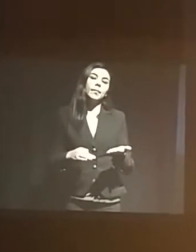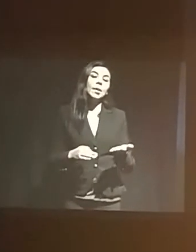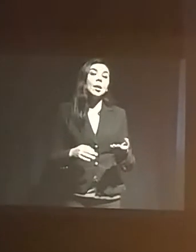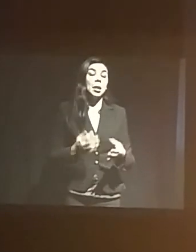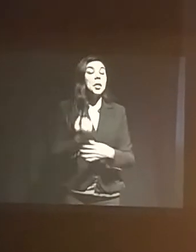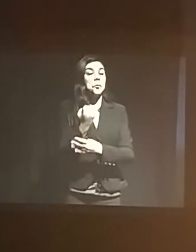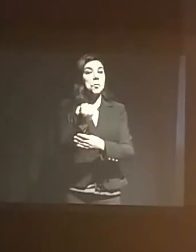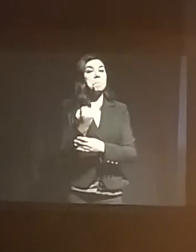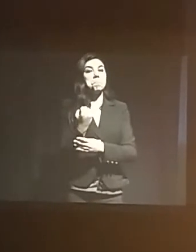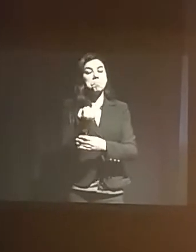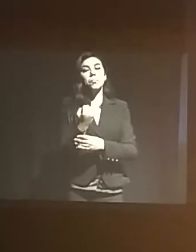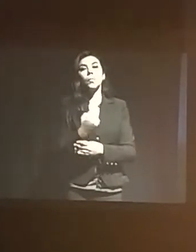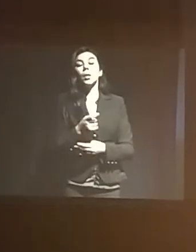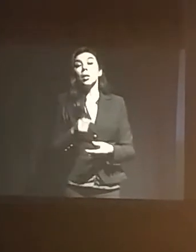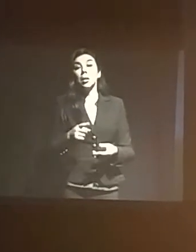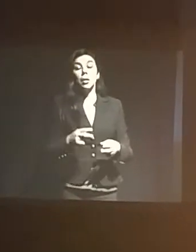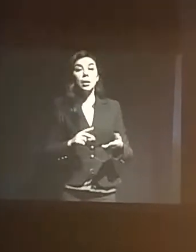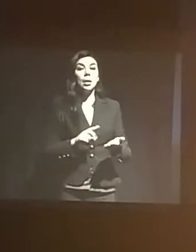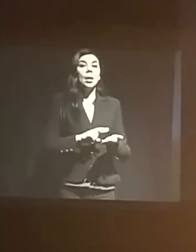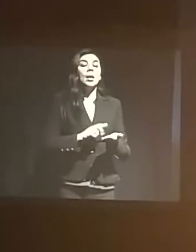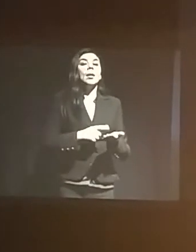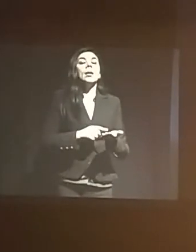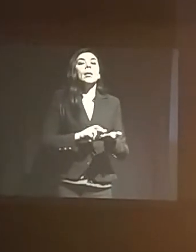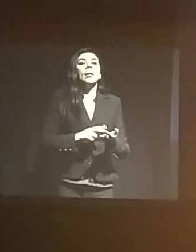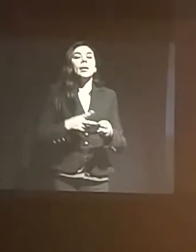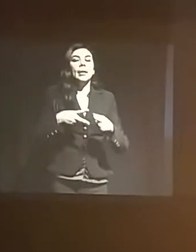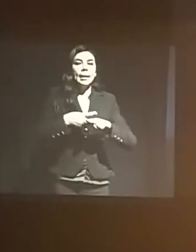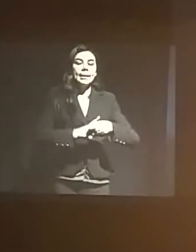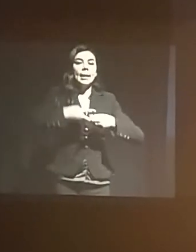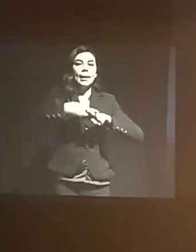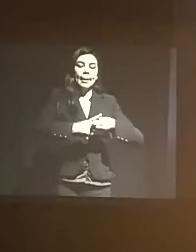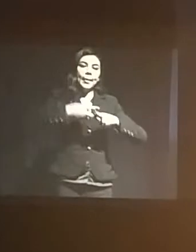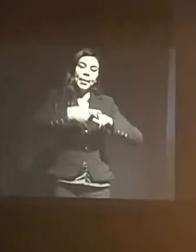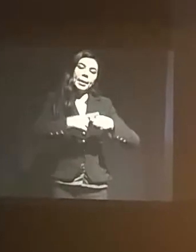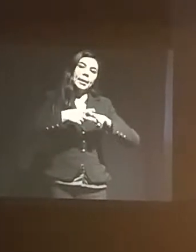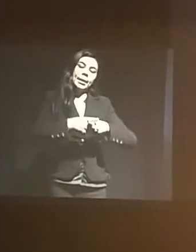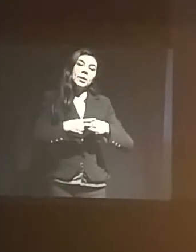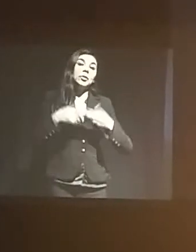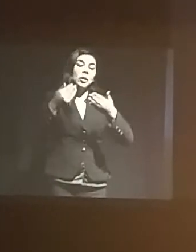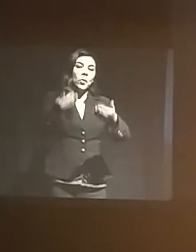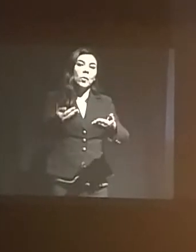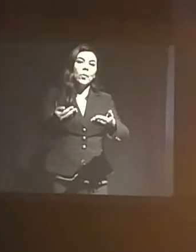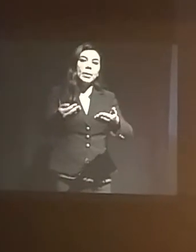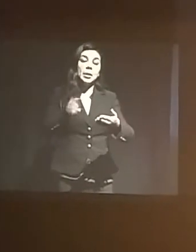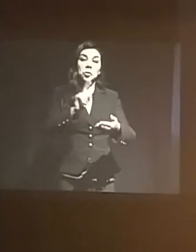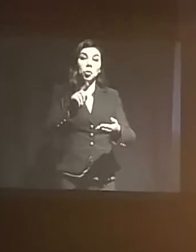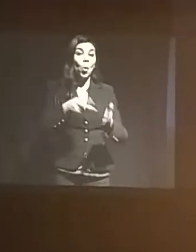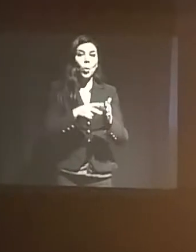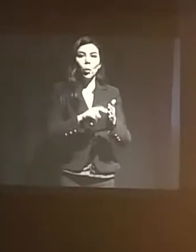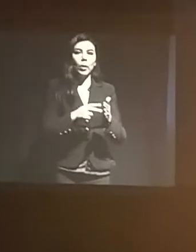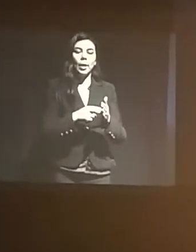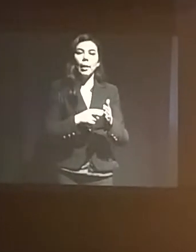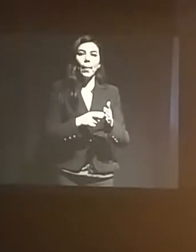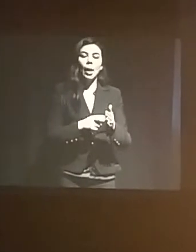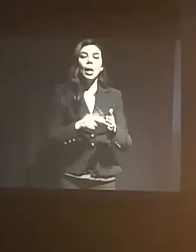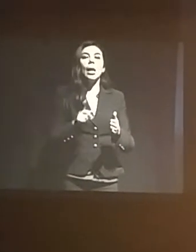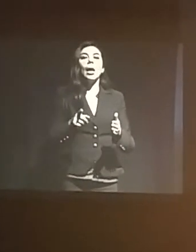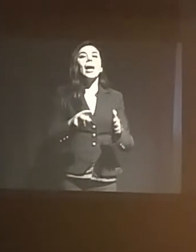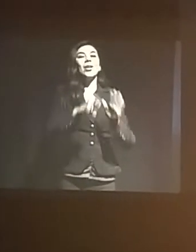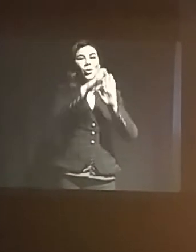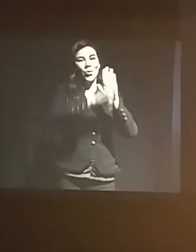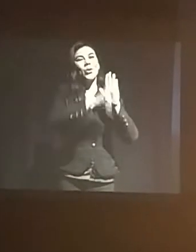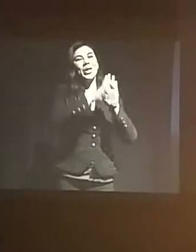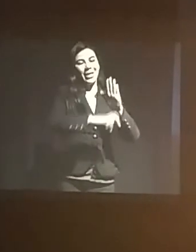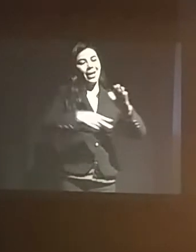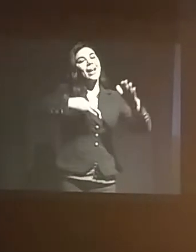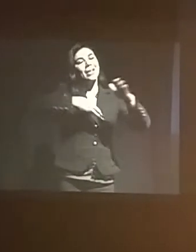aporta. Y esa es la herramienta que te estamos pasando ahora, nos estamos pasando un problema, solucioname la accesibilidad. No, considérala y haz tu proyecto que